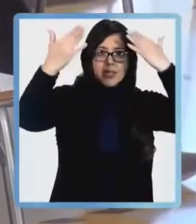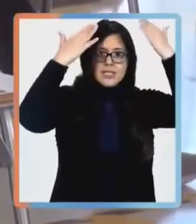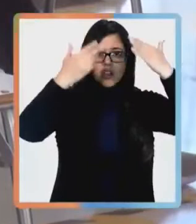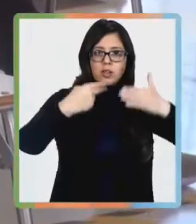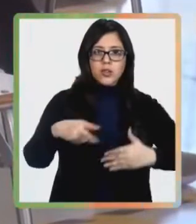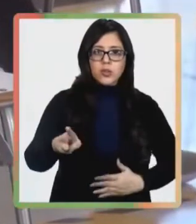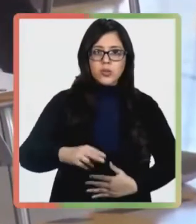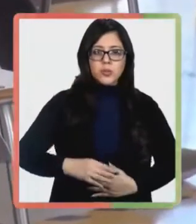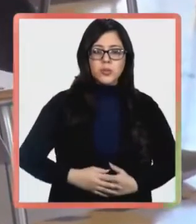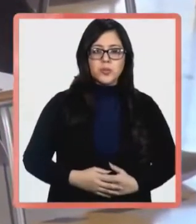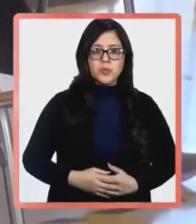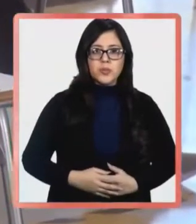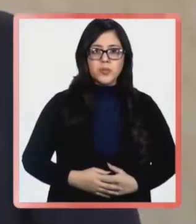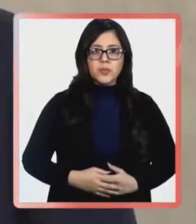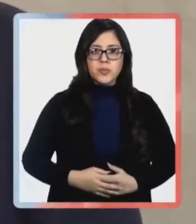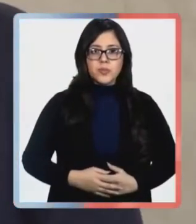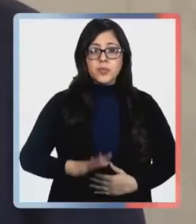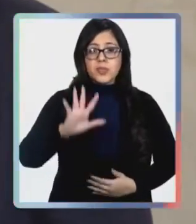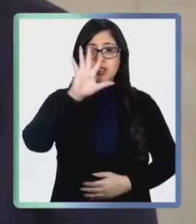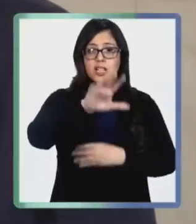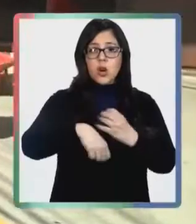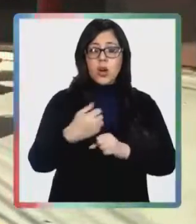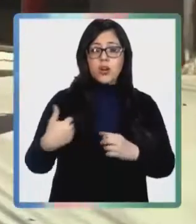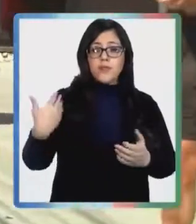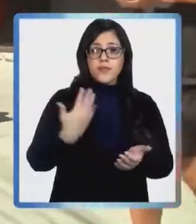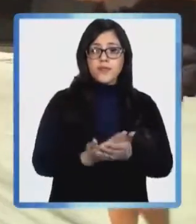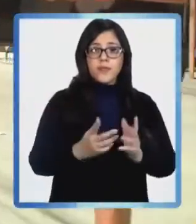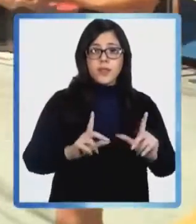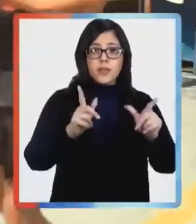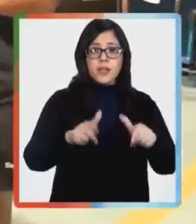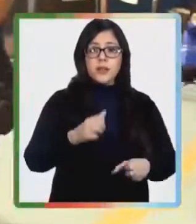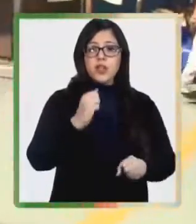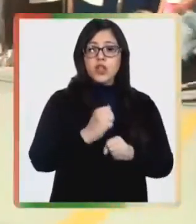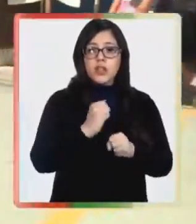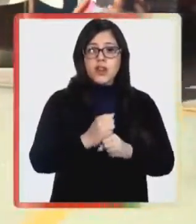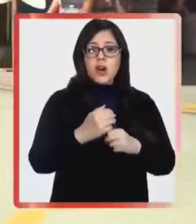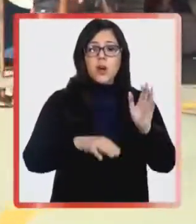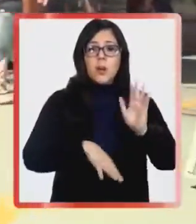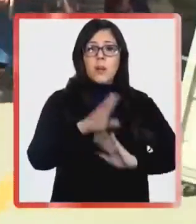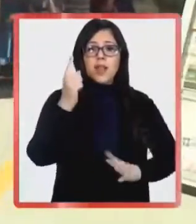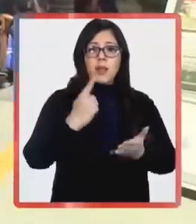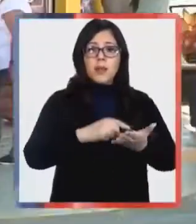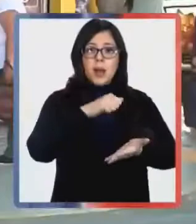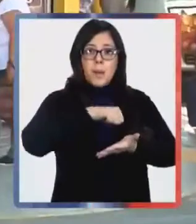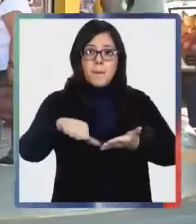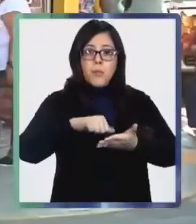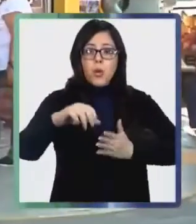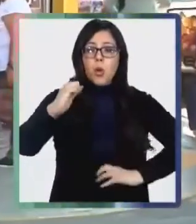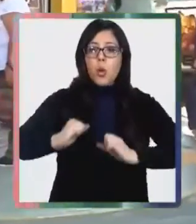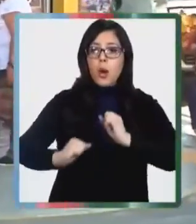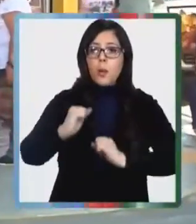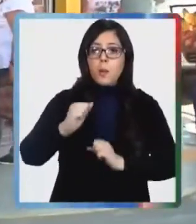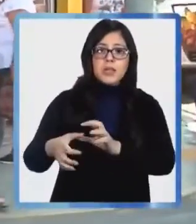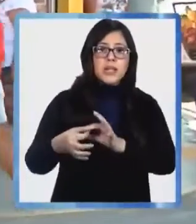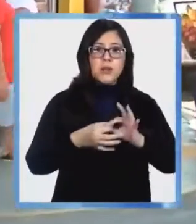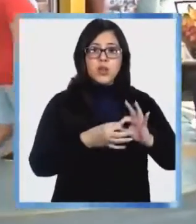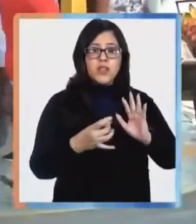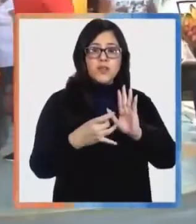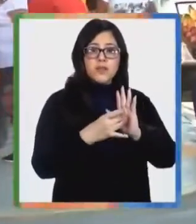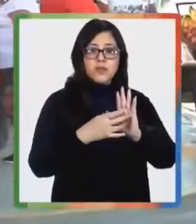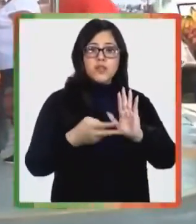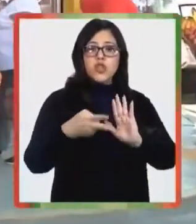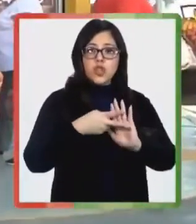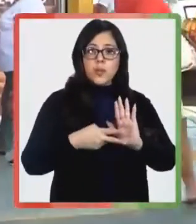física y psicológica en los últimos cinco años la dirección del trabajo curso más de mil multas a empresas